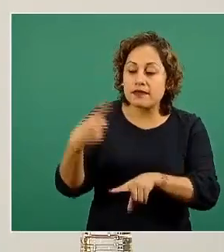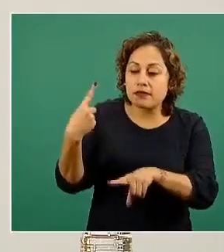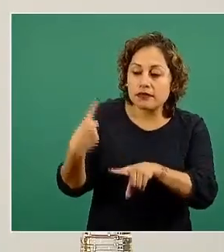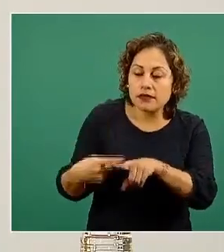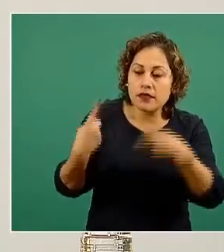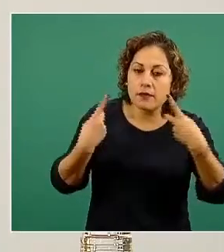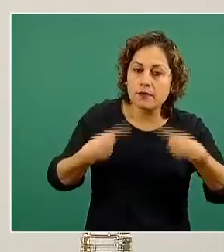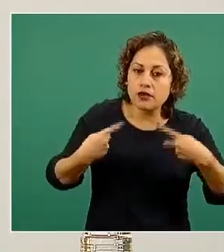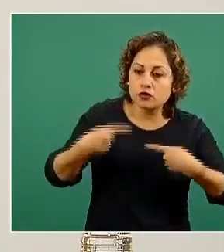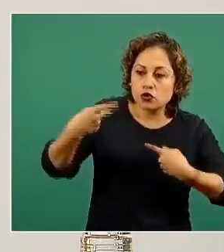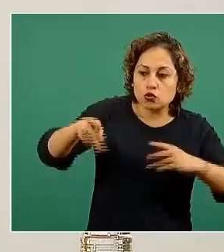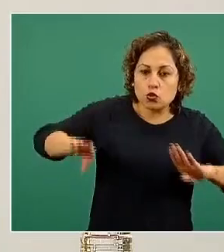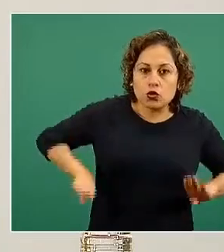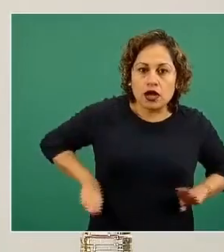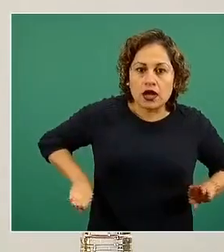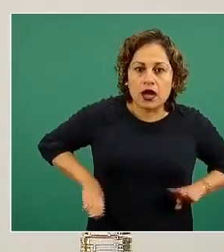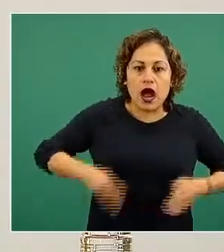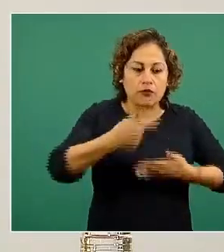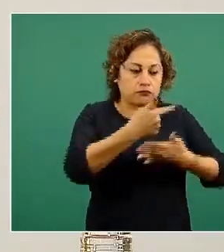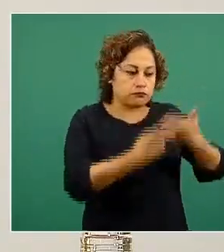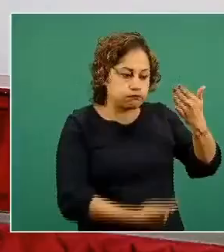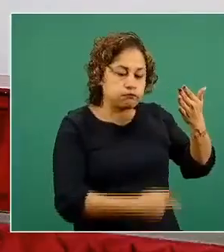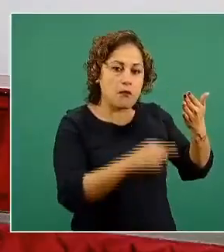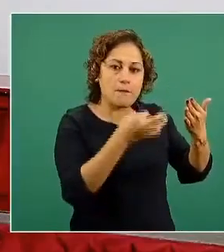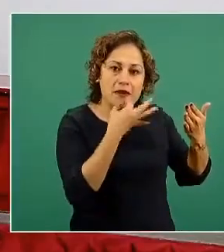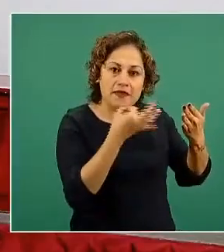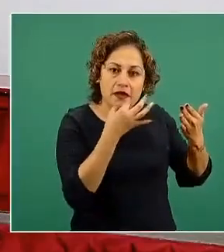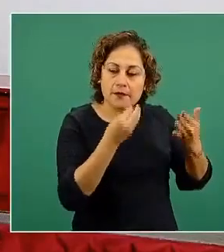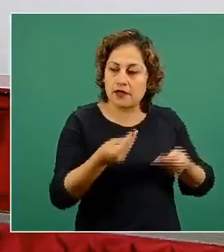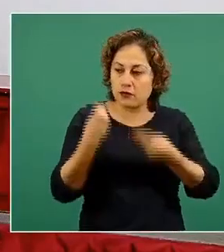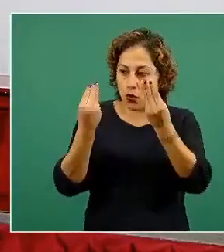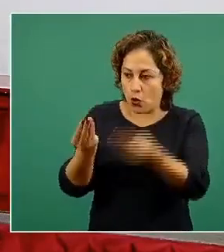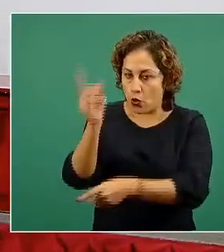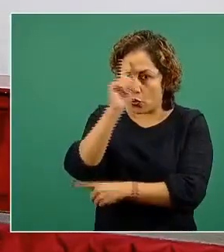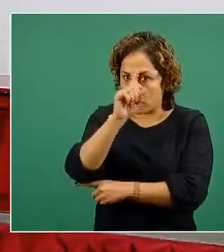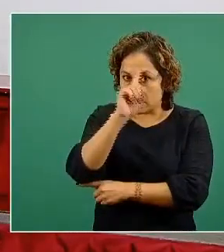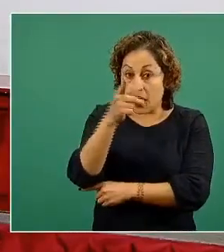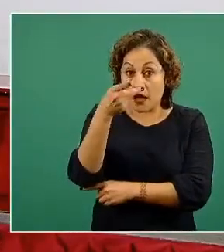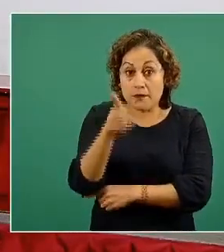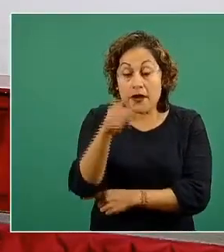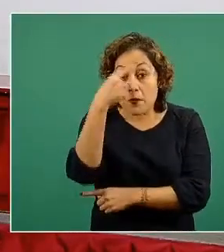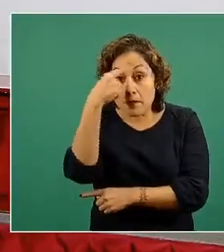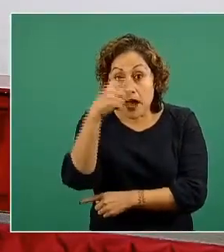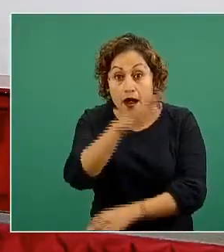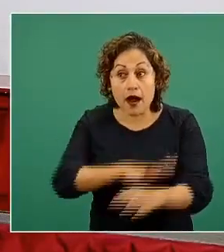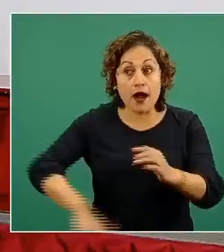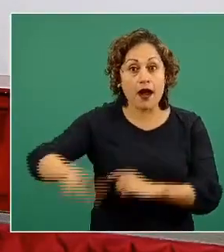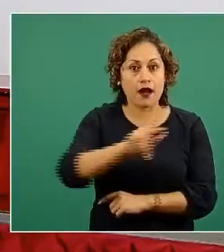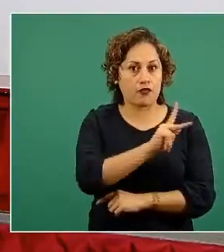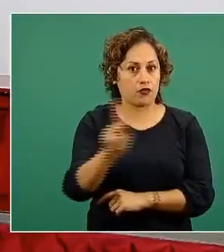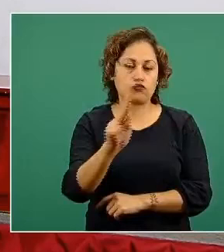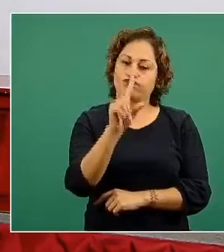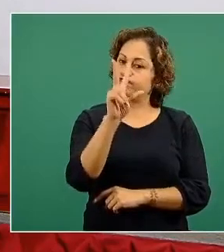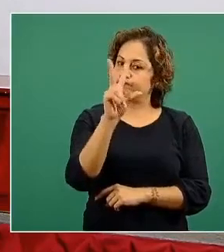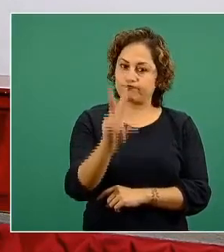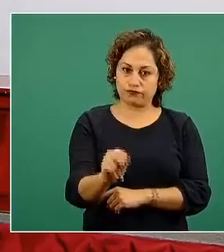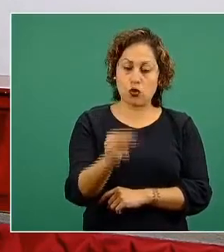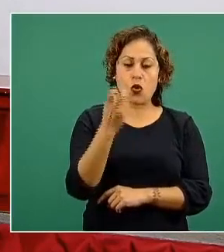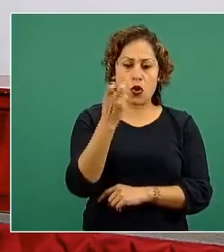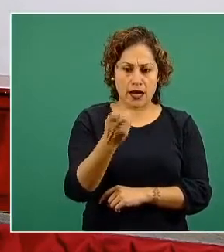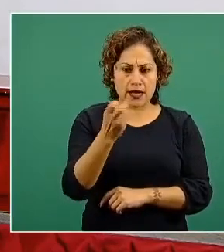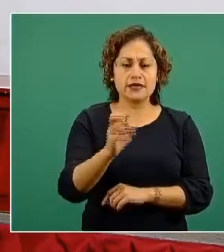alguno de estos medicamentos, pero no se están utilizando de manera generalizada. Y es algo que hemos conversado con el